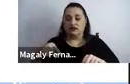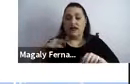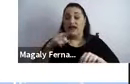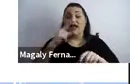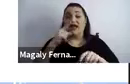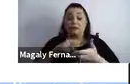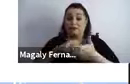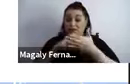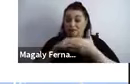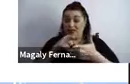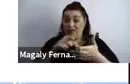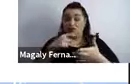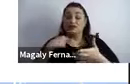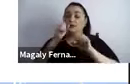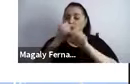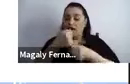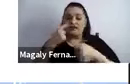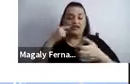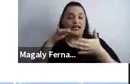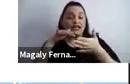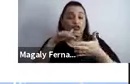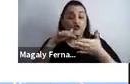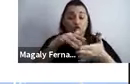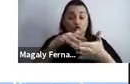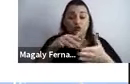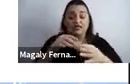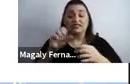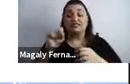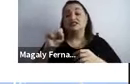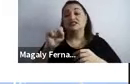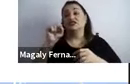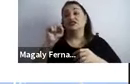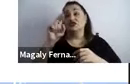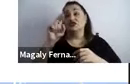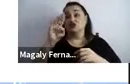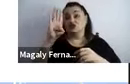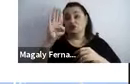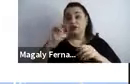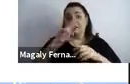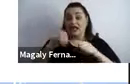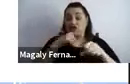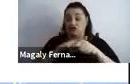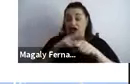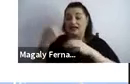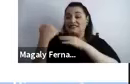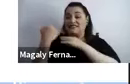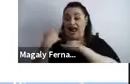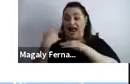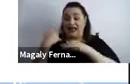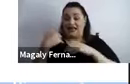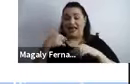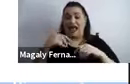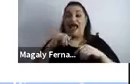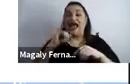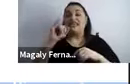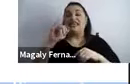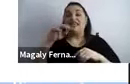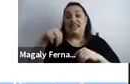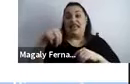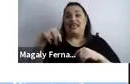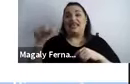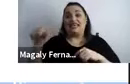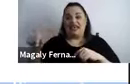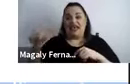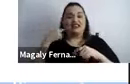referencias, se puede hacer estudios subnacionales de carga de inequidad. Y esto es como estaría distribuida la carga de inequidad con